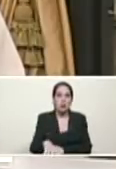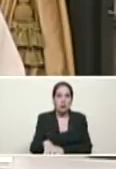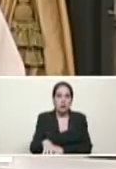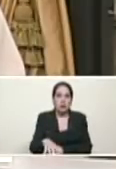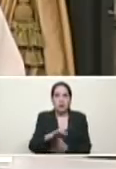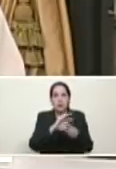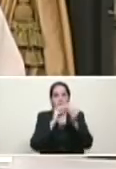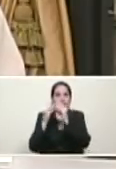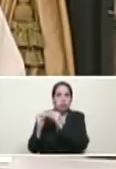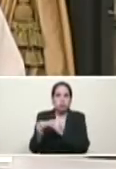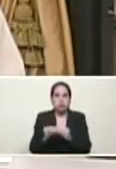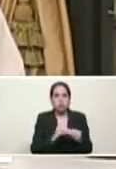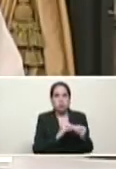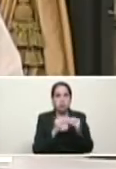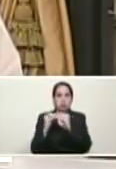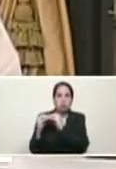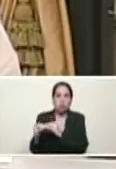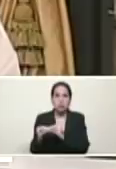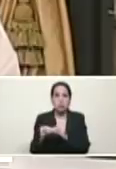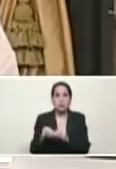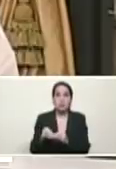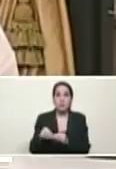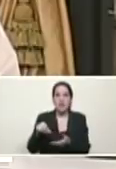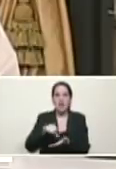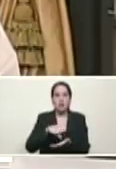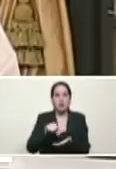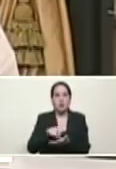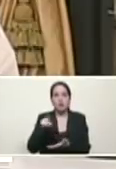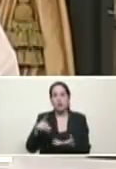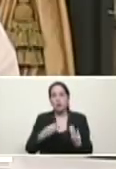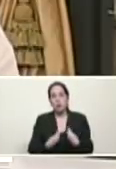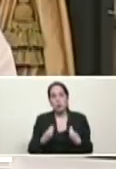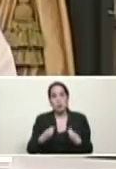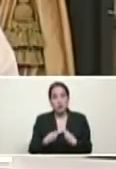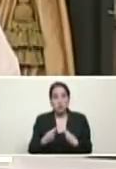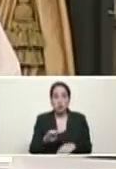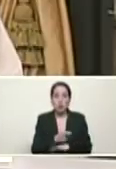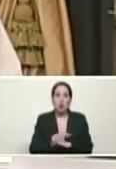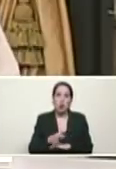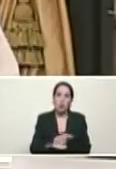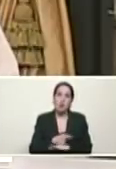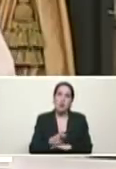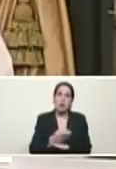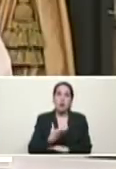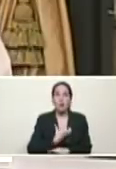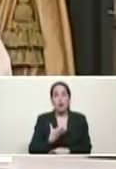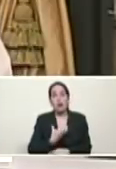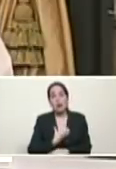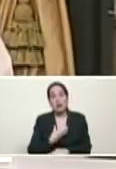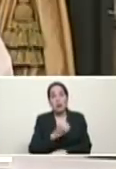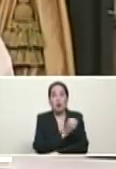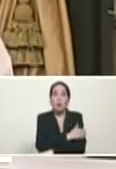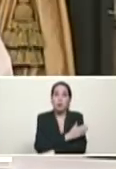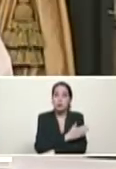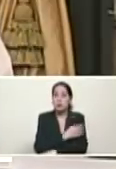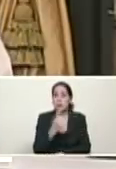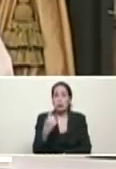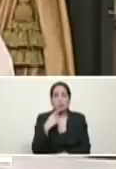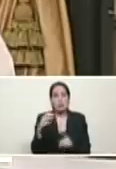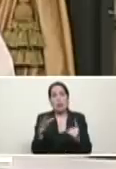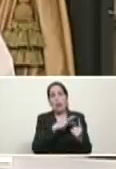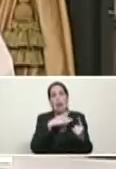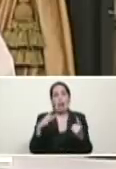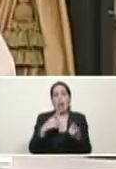poner bella la ciudad que tú vives, donde gobierna un alcalde de la oposición. Ellos solo saben conspirar,